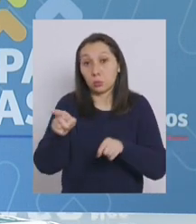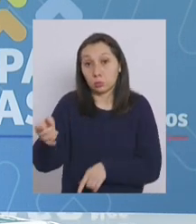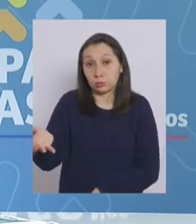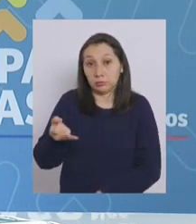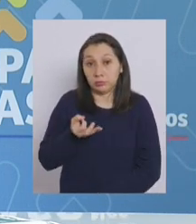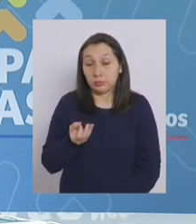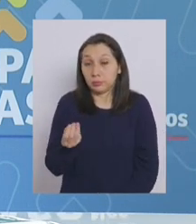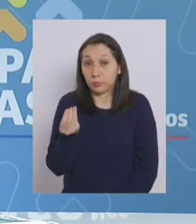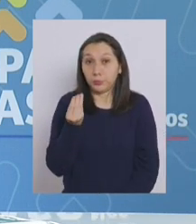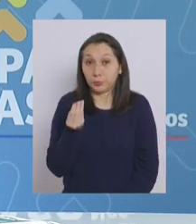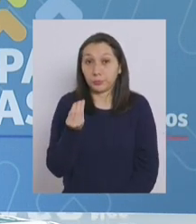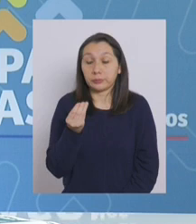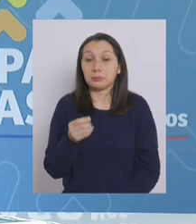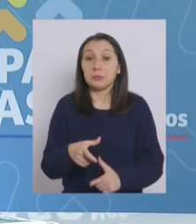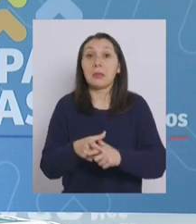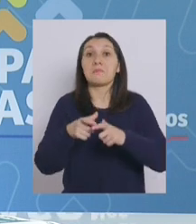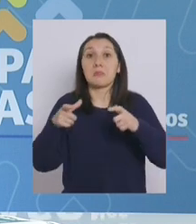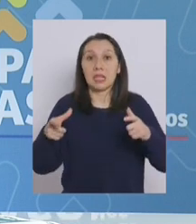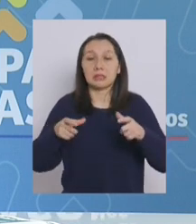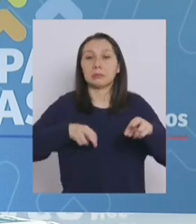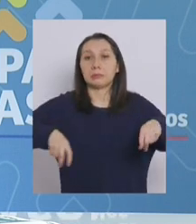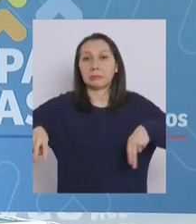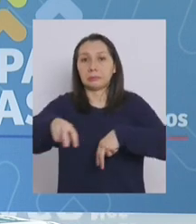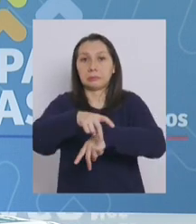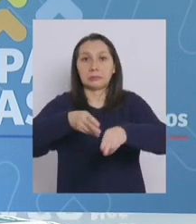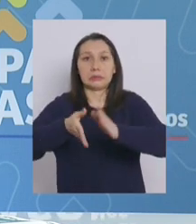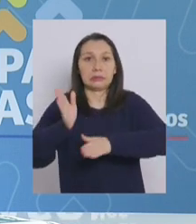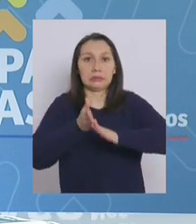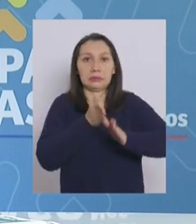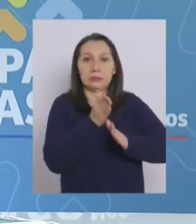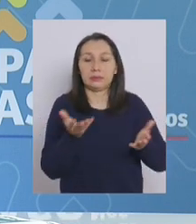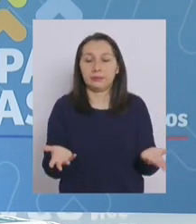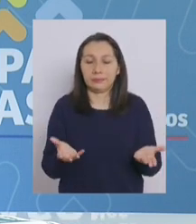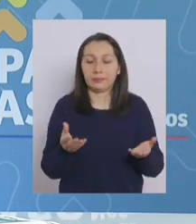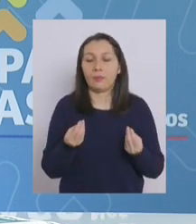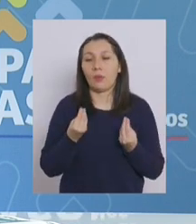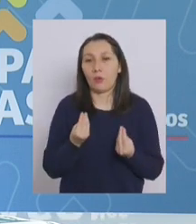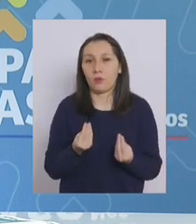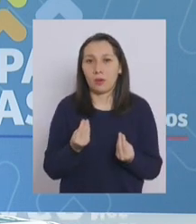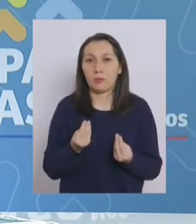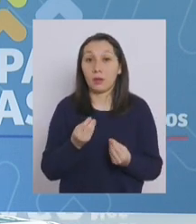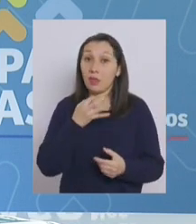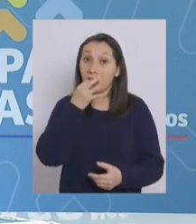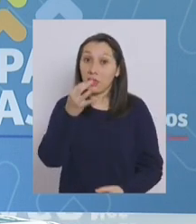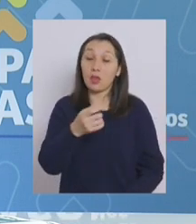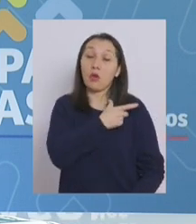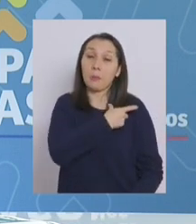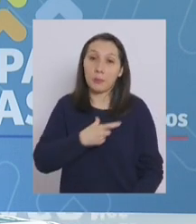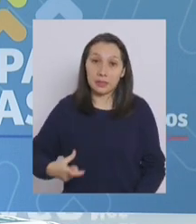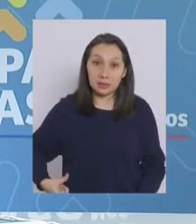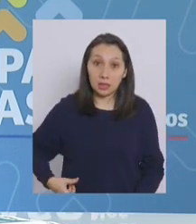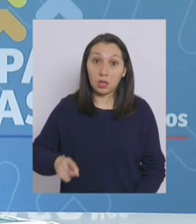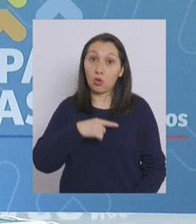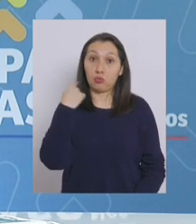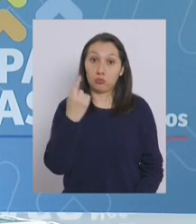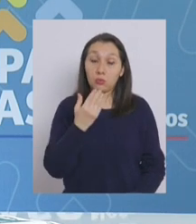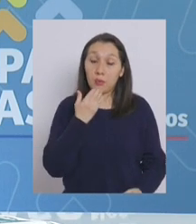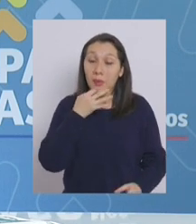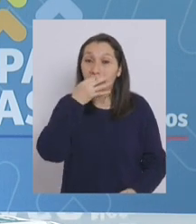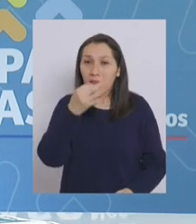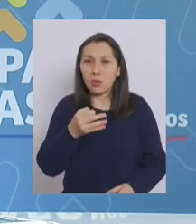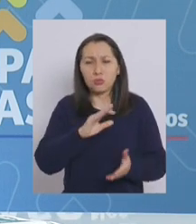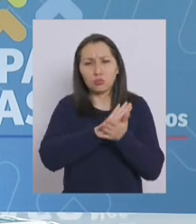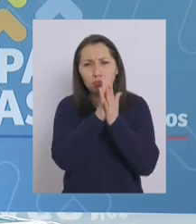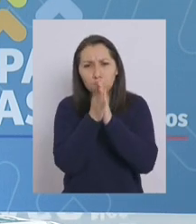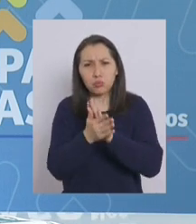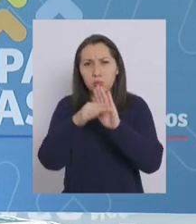usted, aumenta la movilidad. Obviamente que, como lo ha dicho el presidente, lo hemos dicho nosotros mismos, todas las